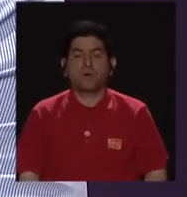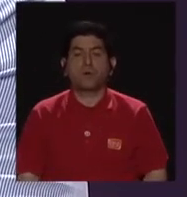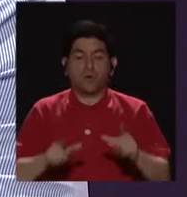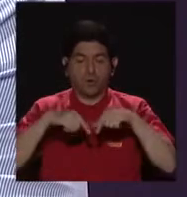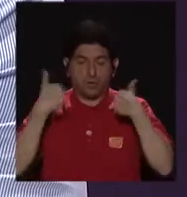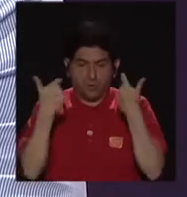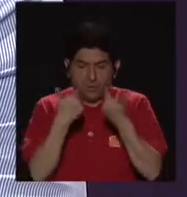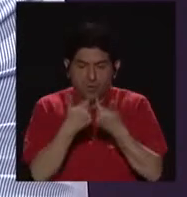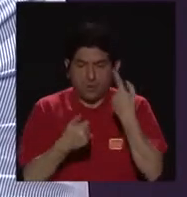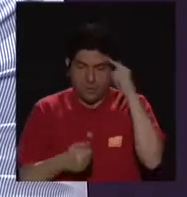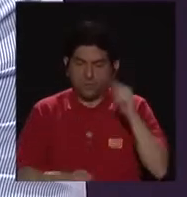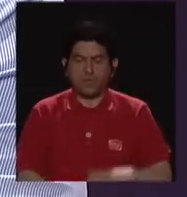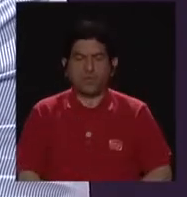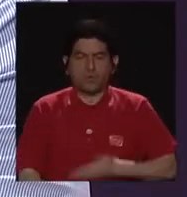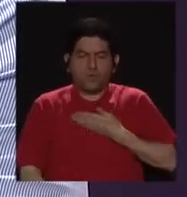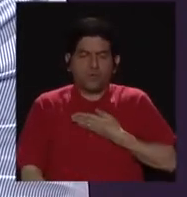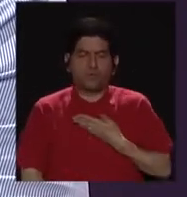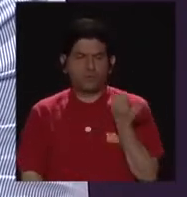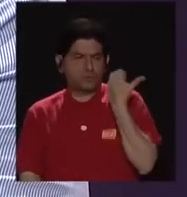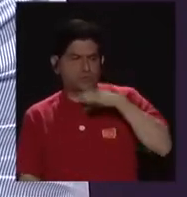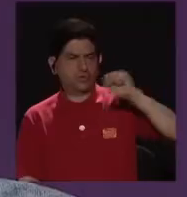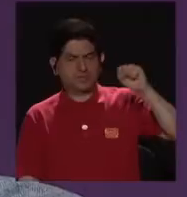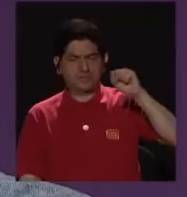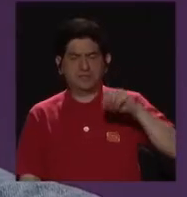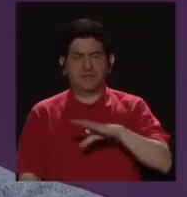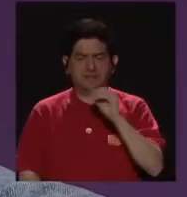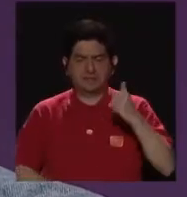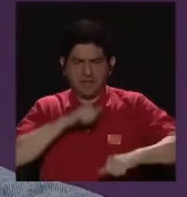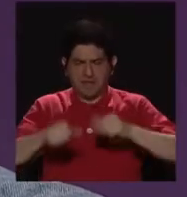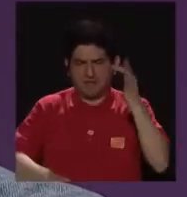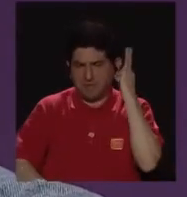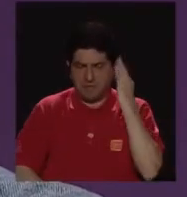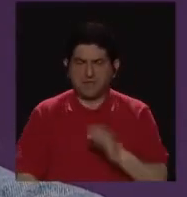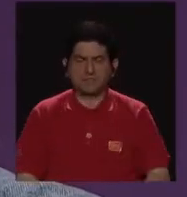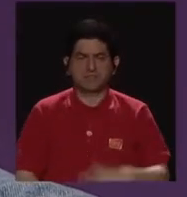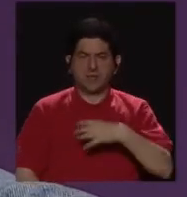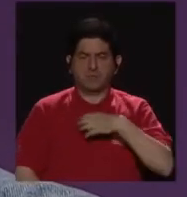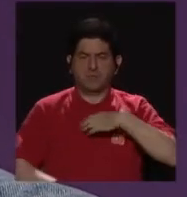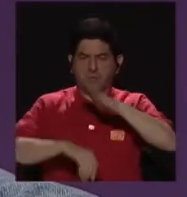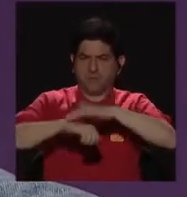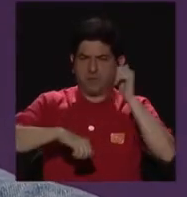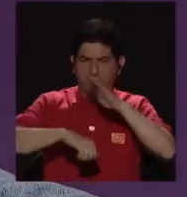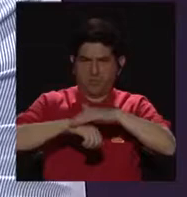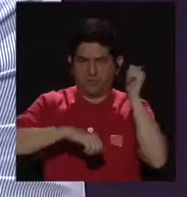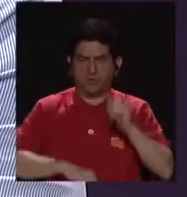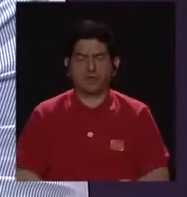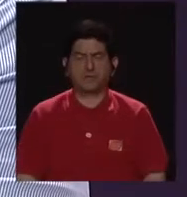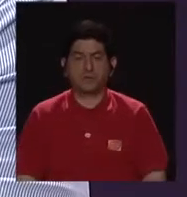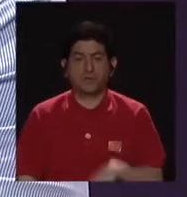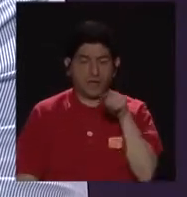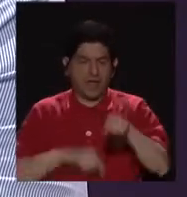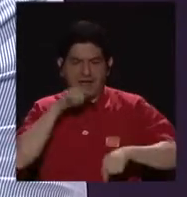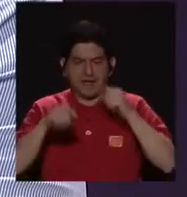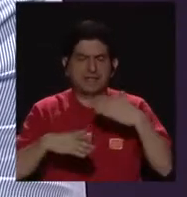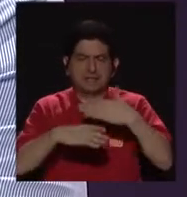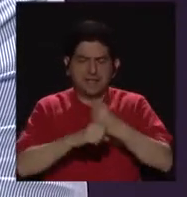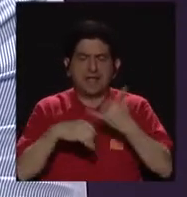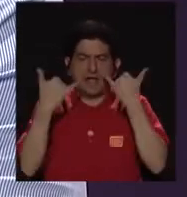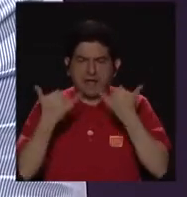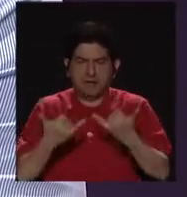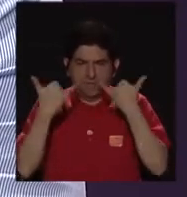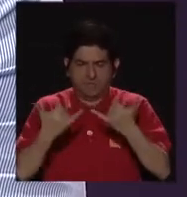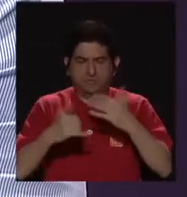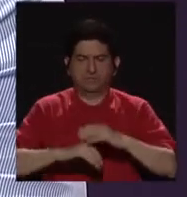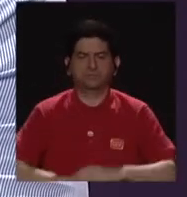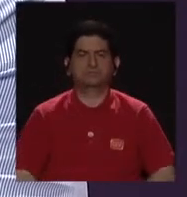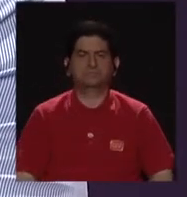disidente y feminista que hizo propia su propia convocatoria a la marcha con referencias críticas a lo que se hace actualmente